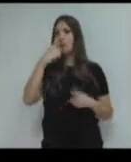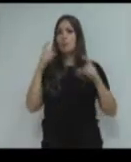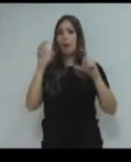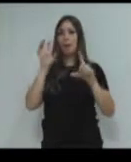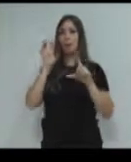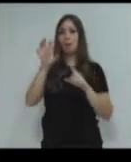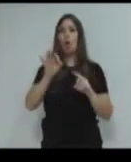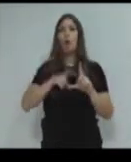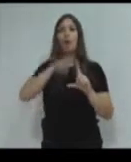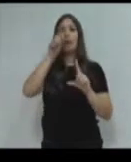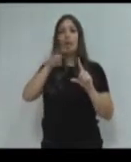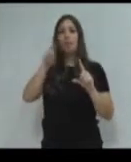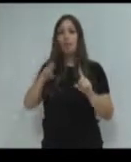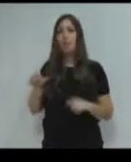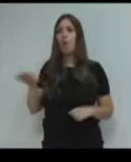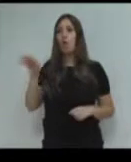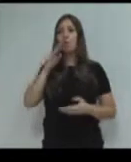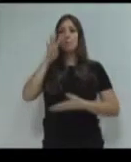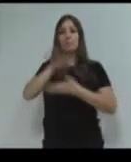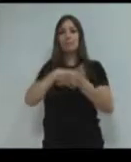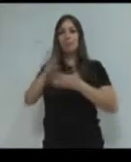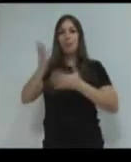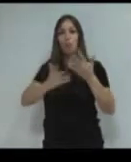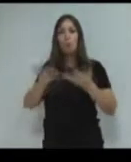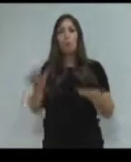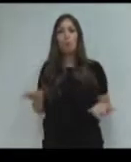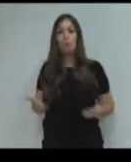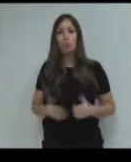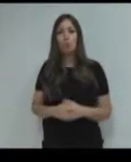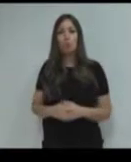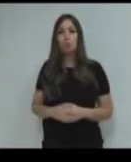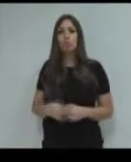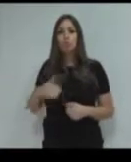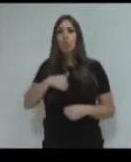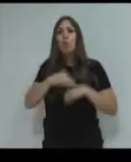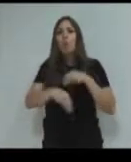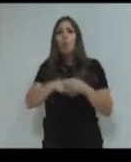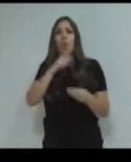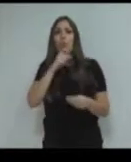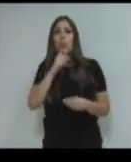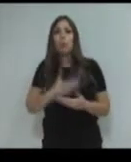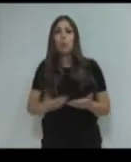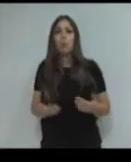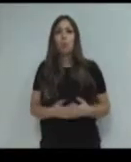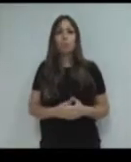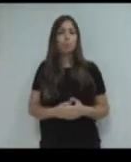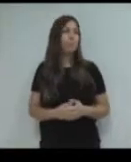inserto un gráfico, inserto una hoja de cálculo. ¿Qué tengo que hacer? Bien.